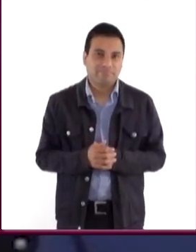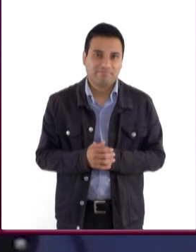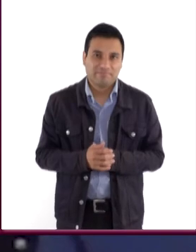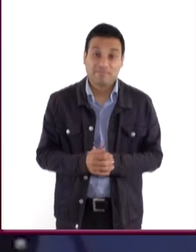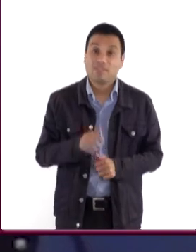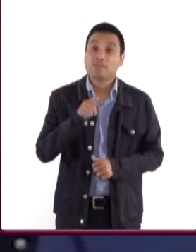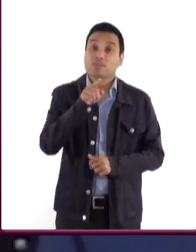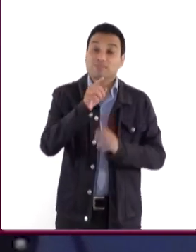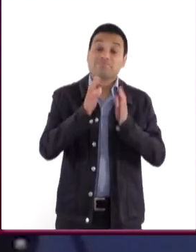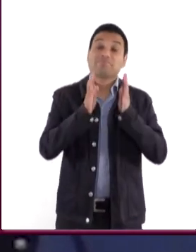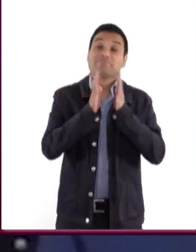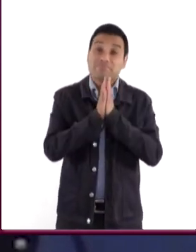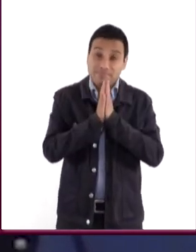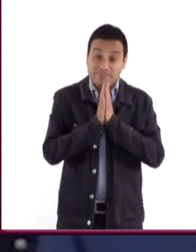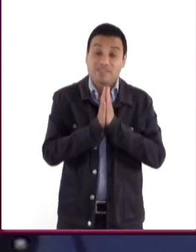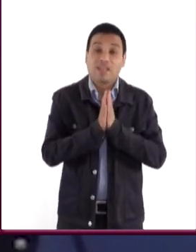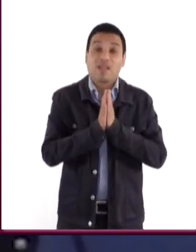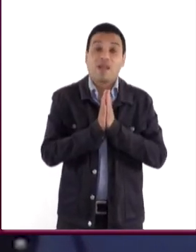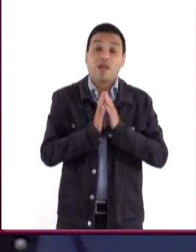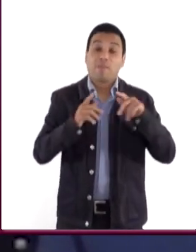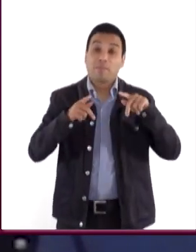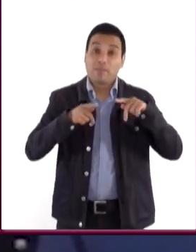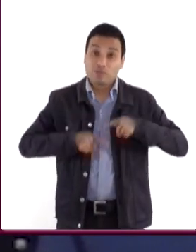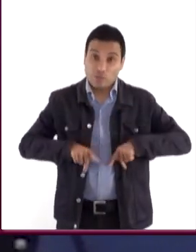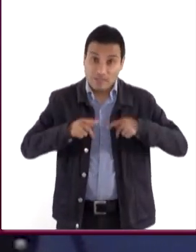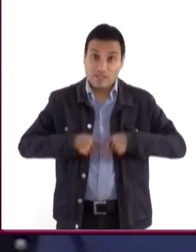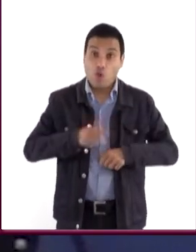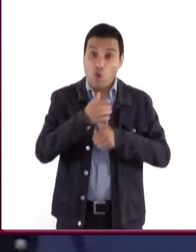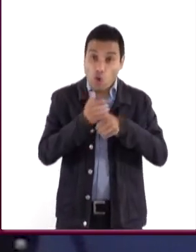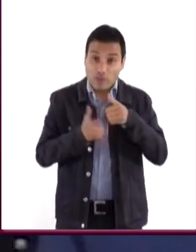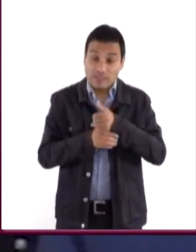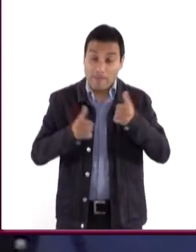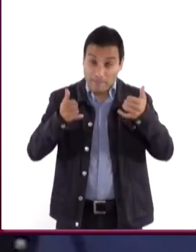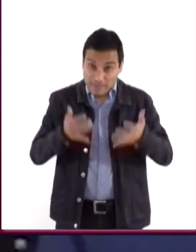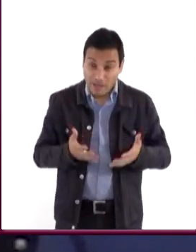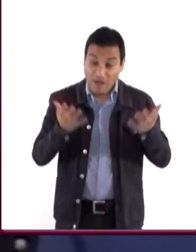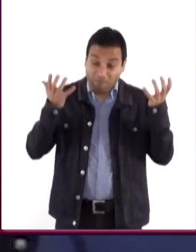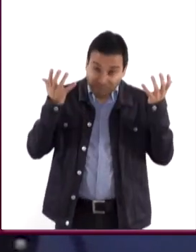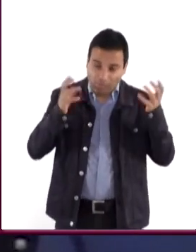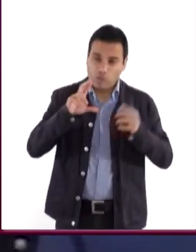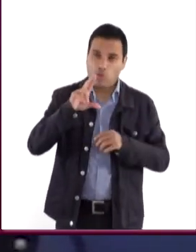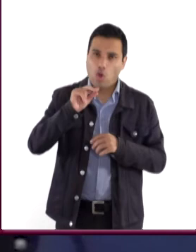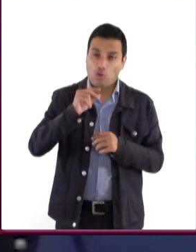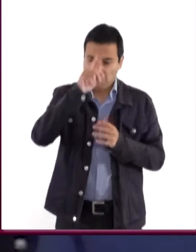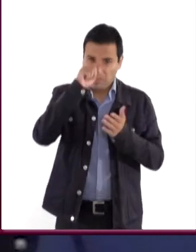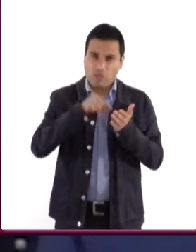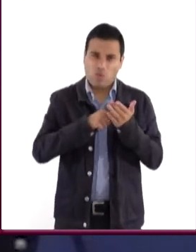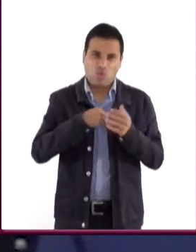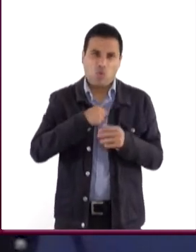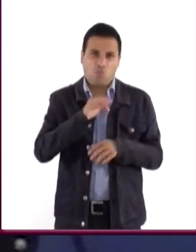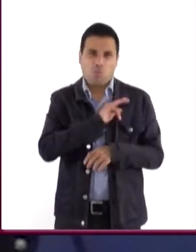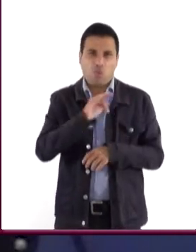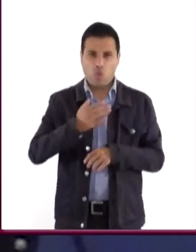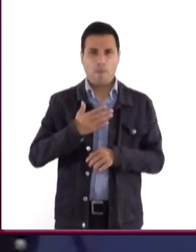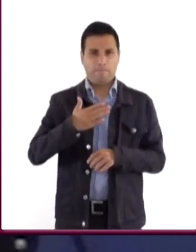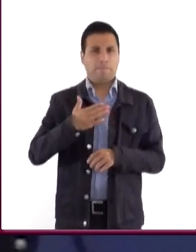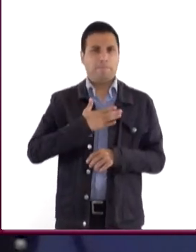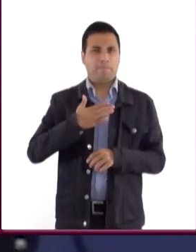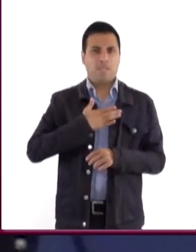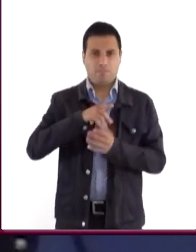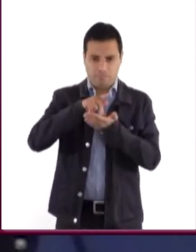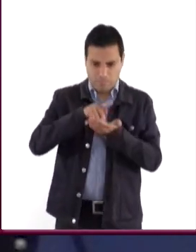carguen más de lo que deben. Y yo creo, sí, yo creo que puedo cargar mi propio